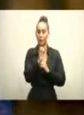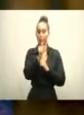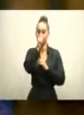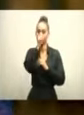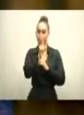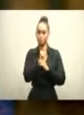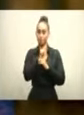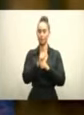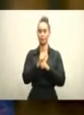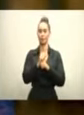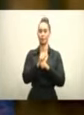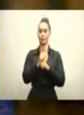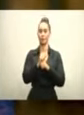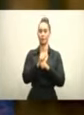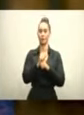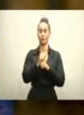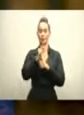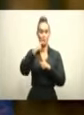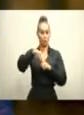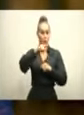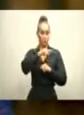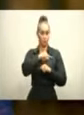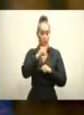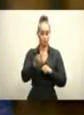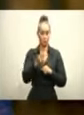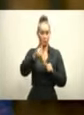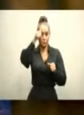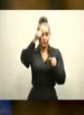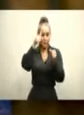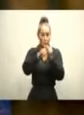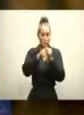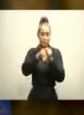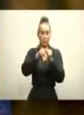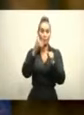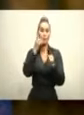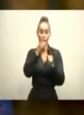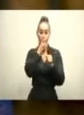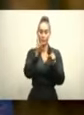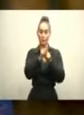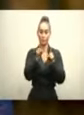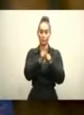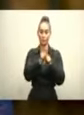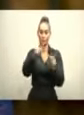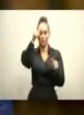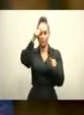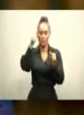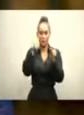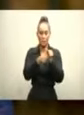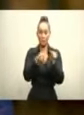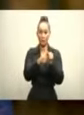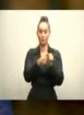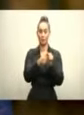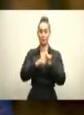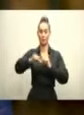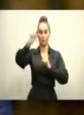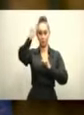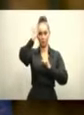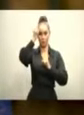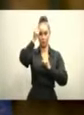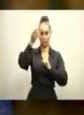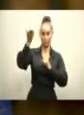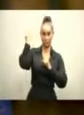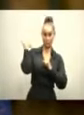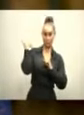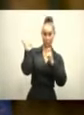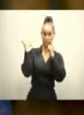El pueblo, ni tampoco nosotros, hemos olvidado. No hemos olvidado que los ilícitos de los gobiernos del PLD